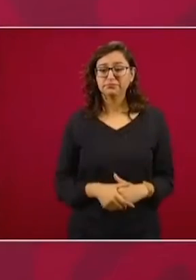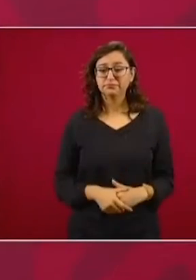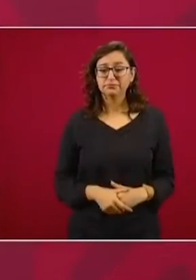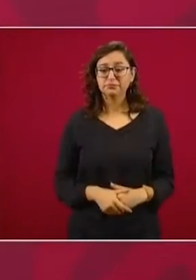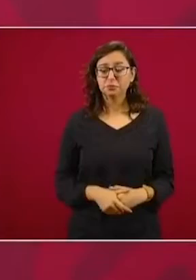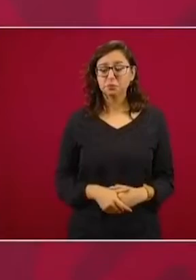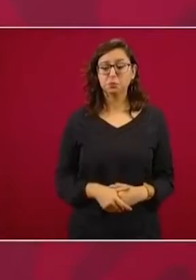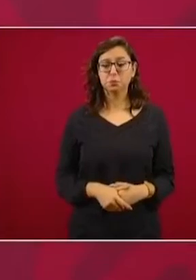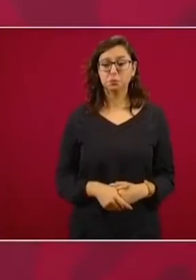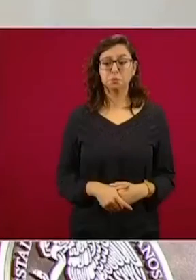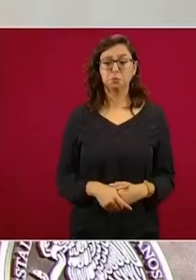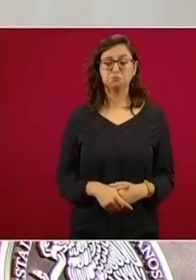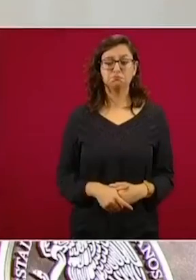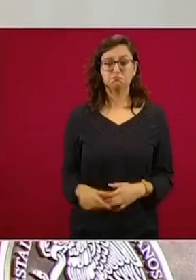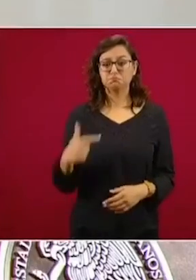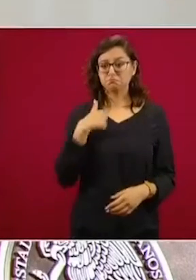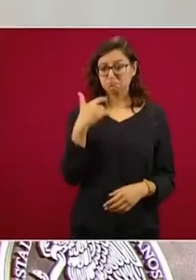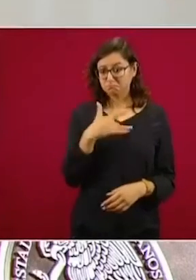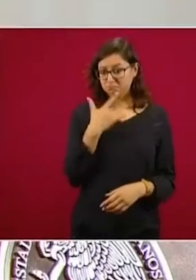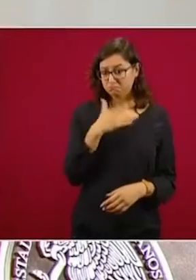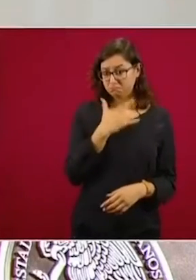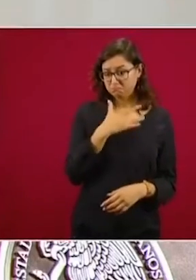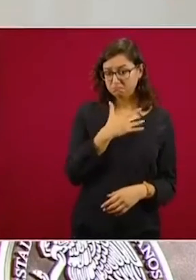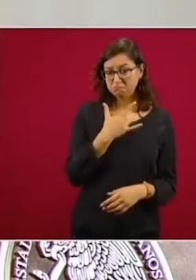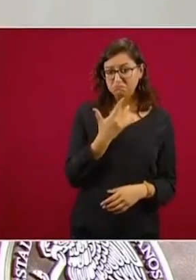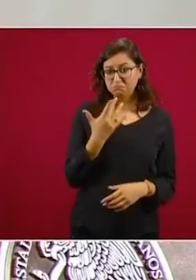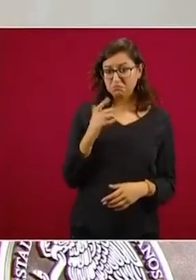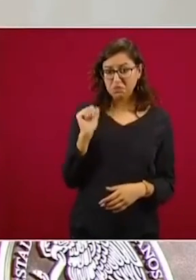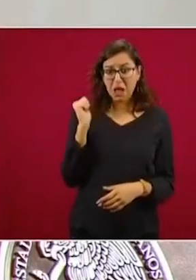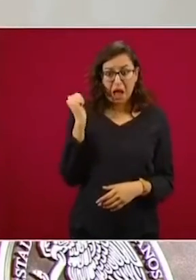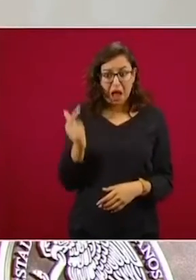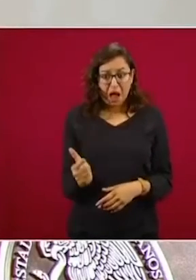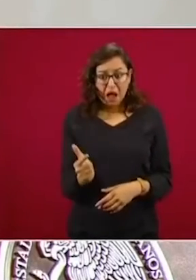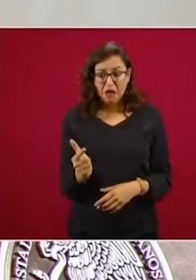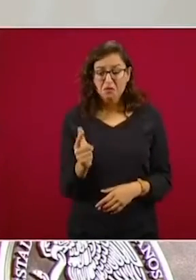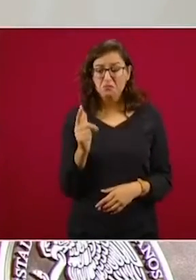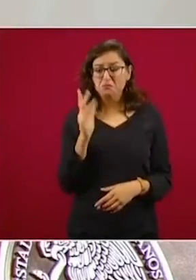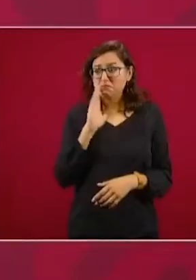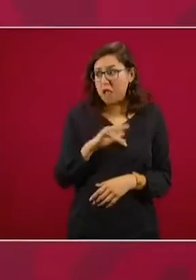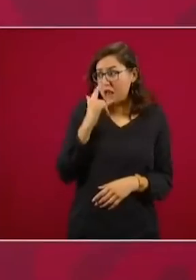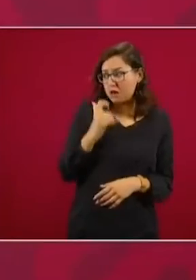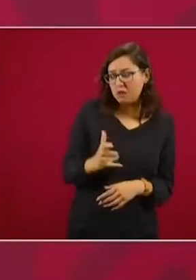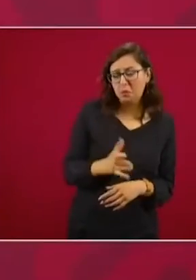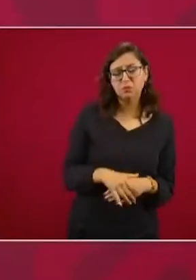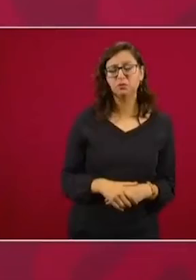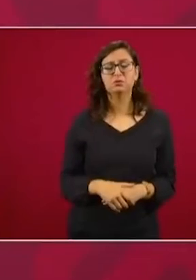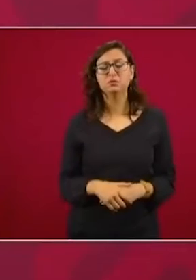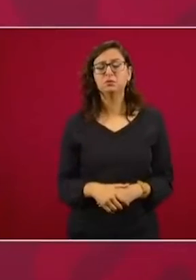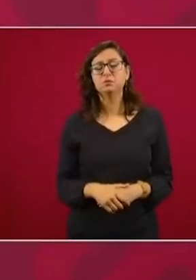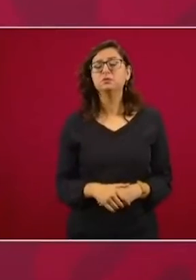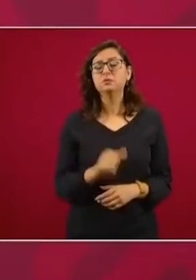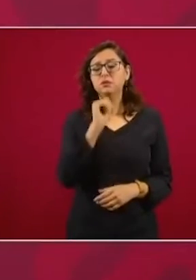no veo yo de este nada este año